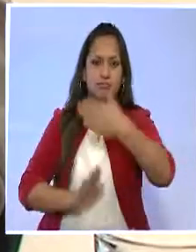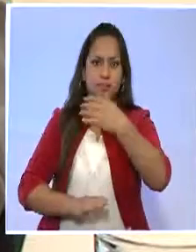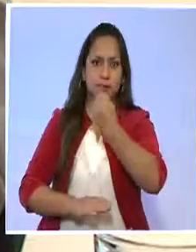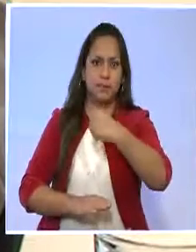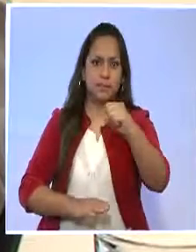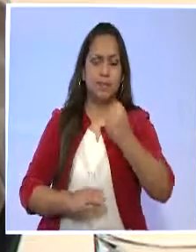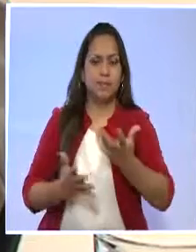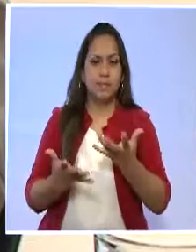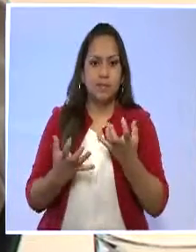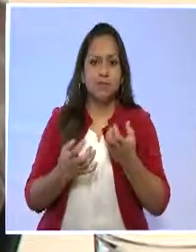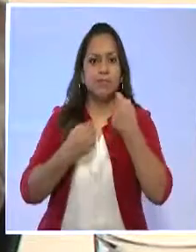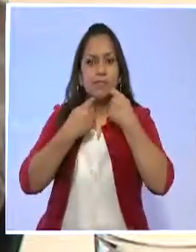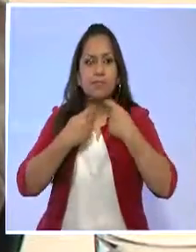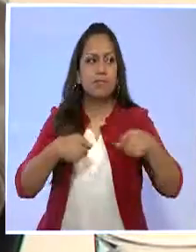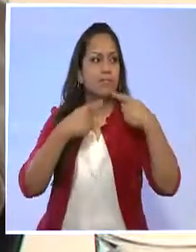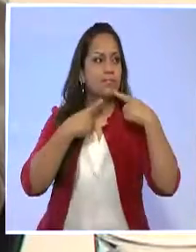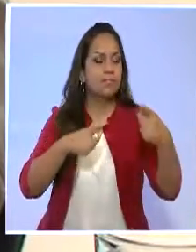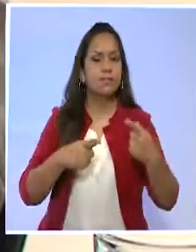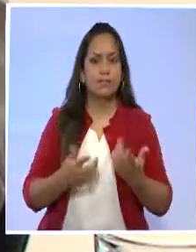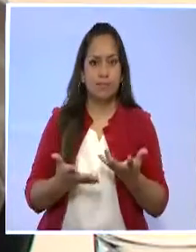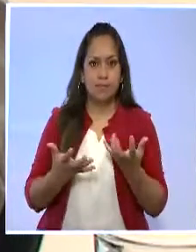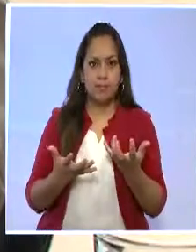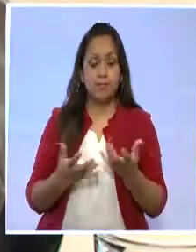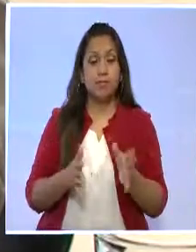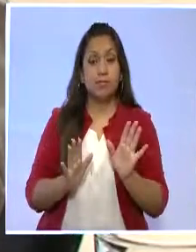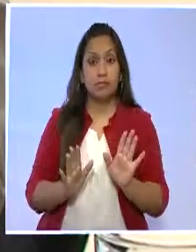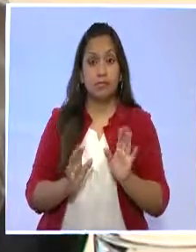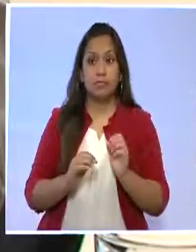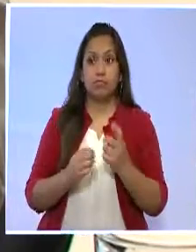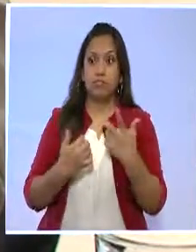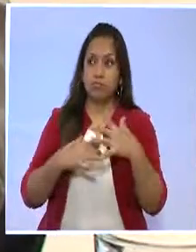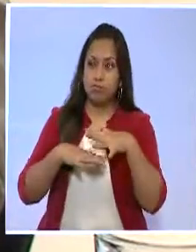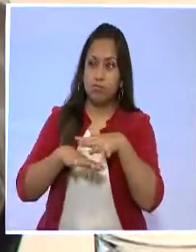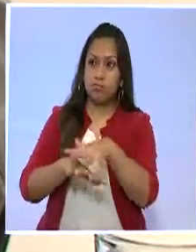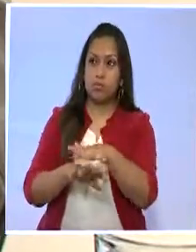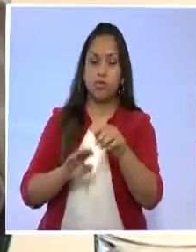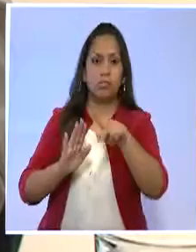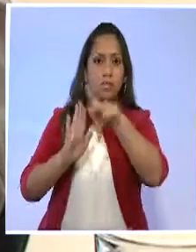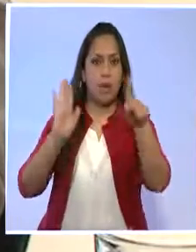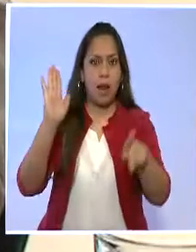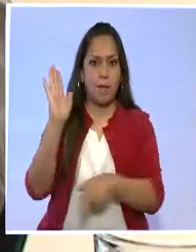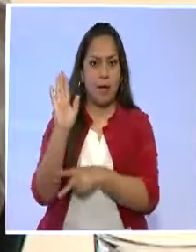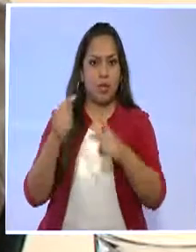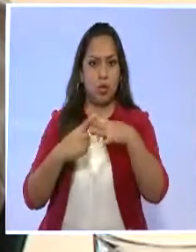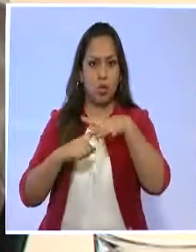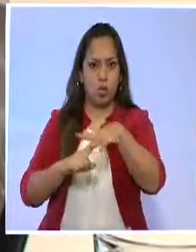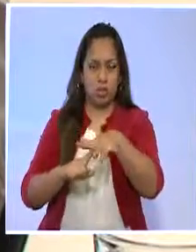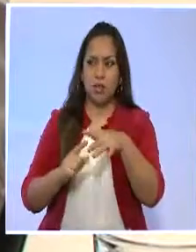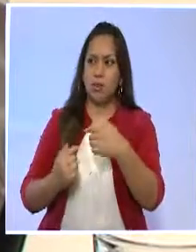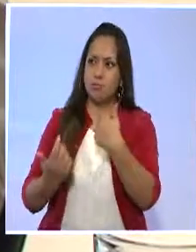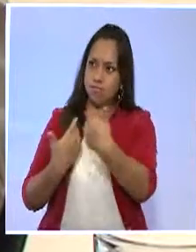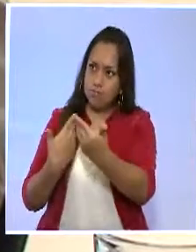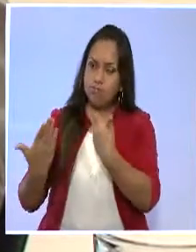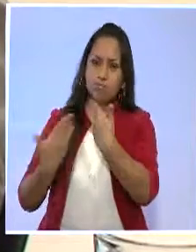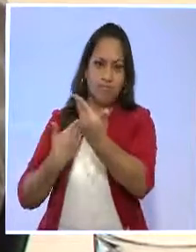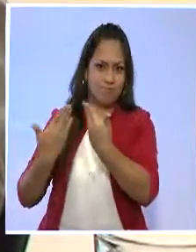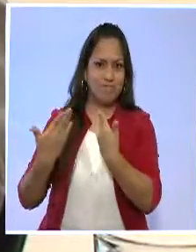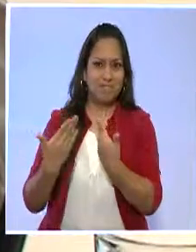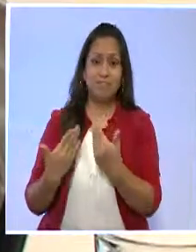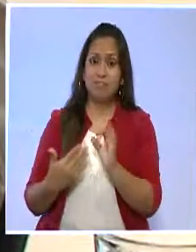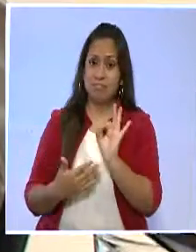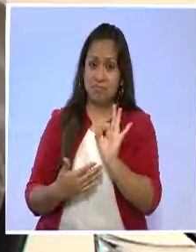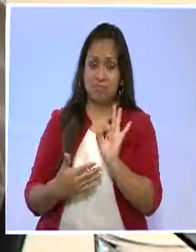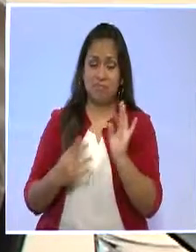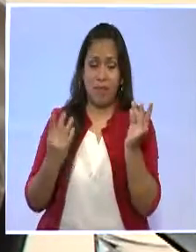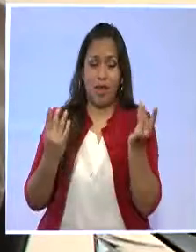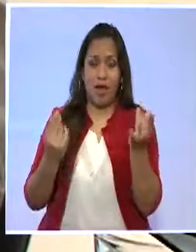seguirlo difundiendo para saber que las relaciones interparlamentarias son cada vez más reales y más eficientes en relación